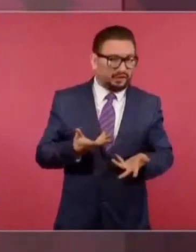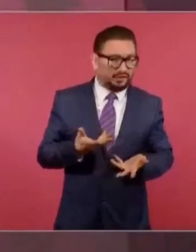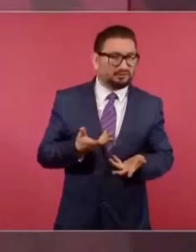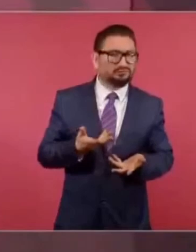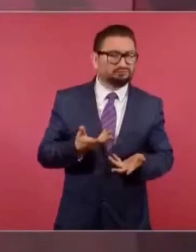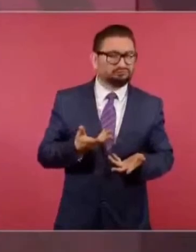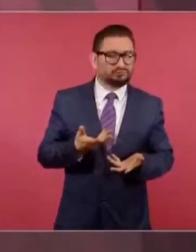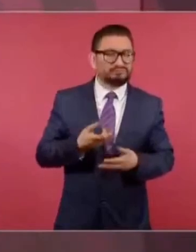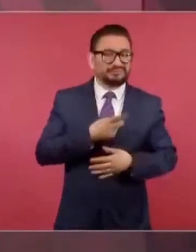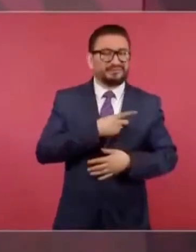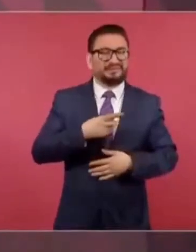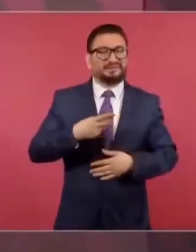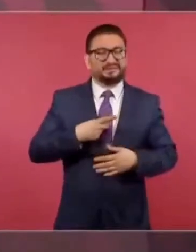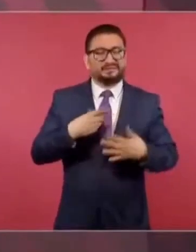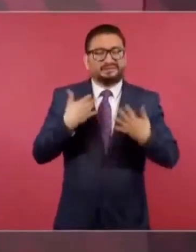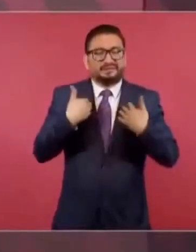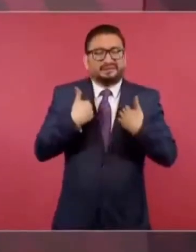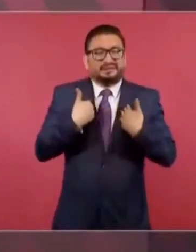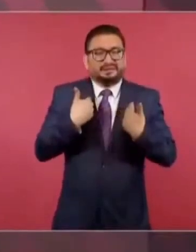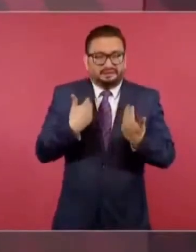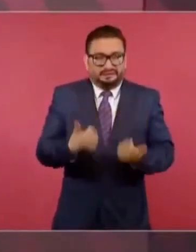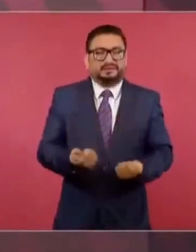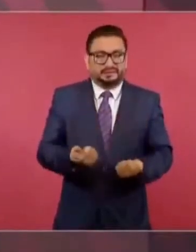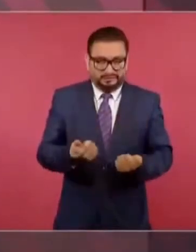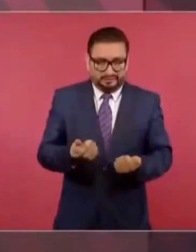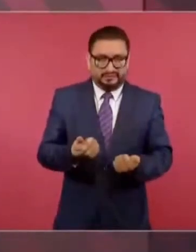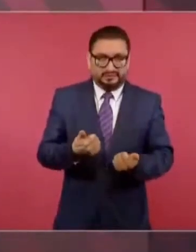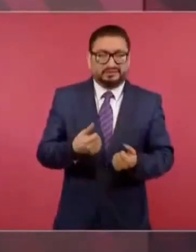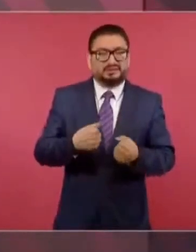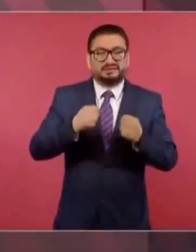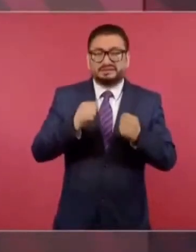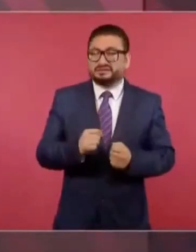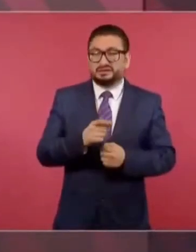estar dispuesto a pagar cuotas